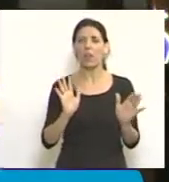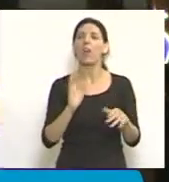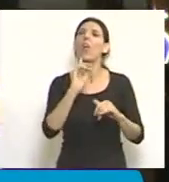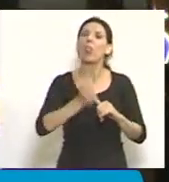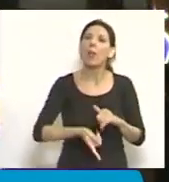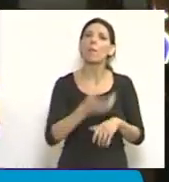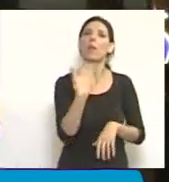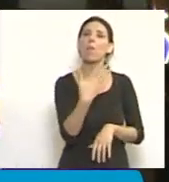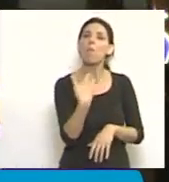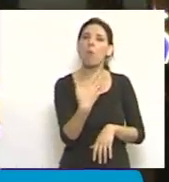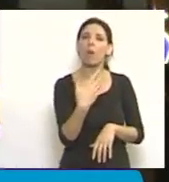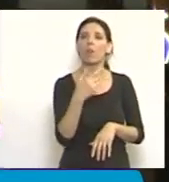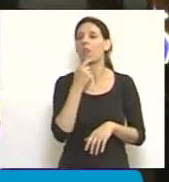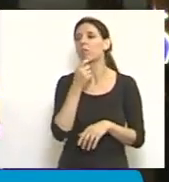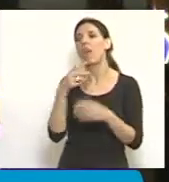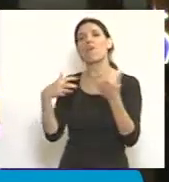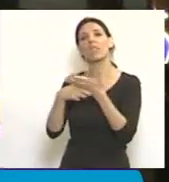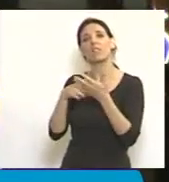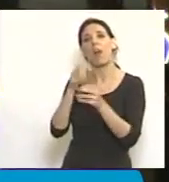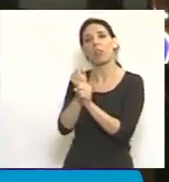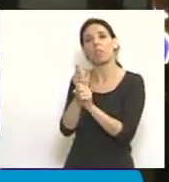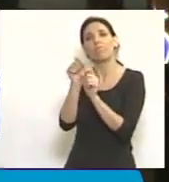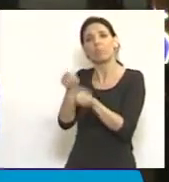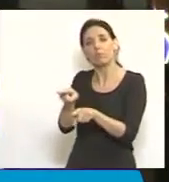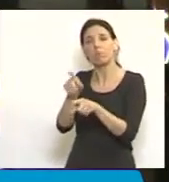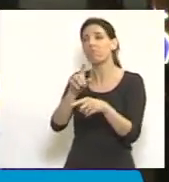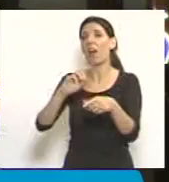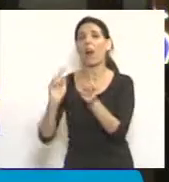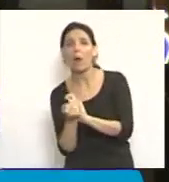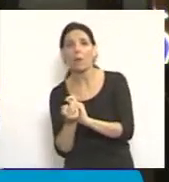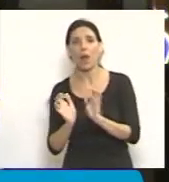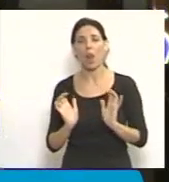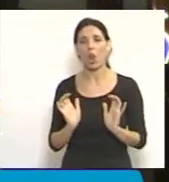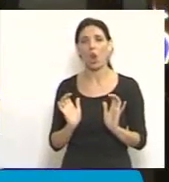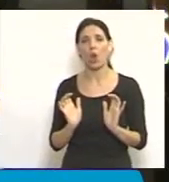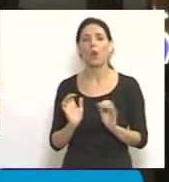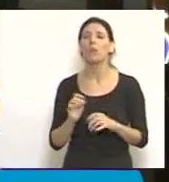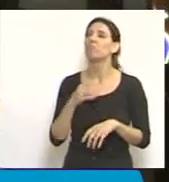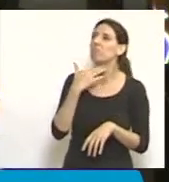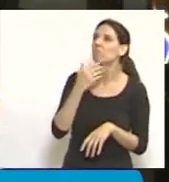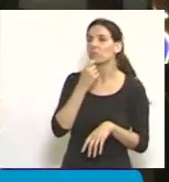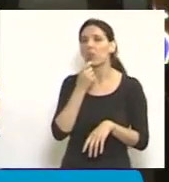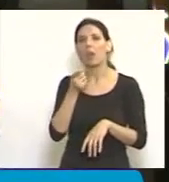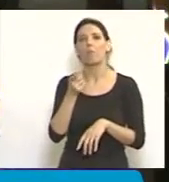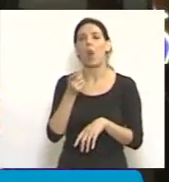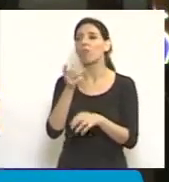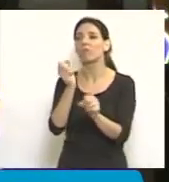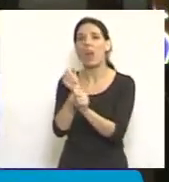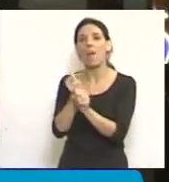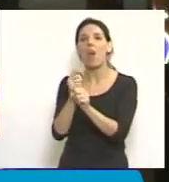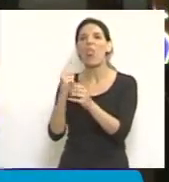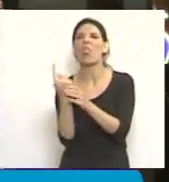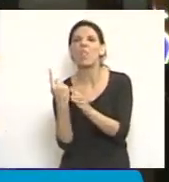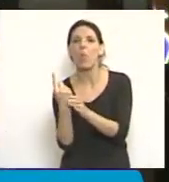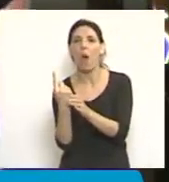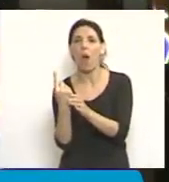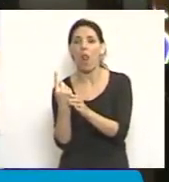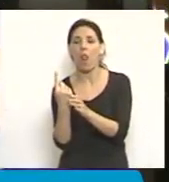tipo de limitación. Puede modificar la competencia territorial y material de los fiscales sin